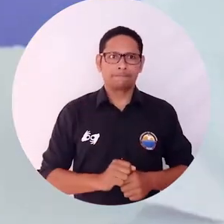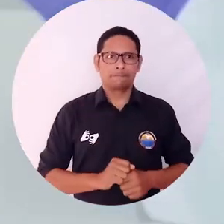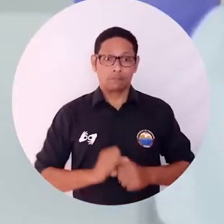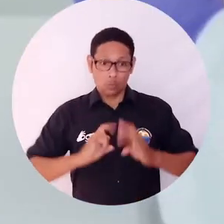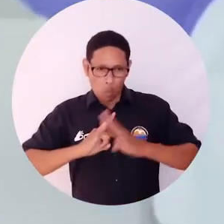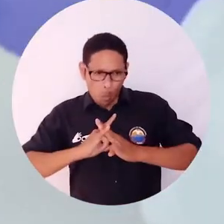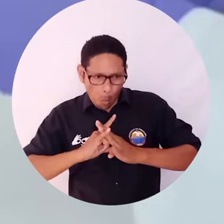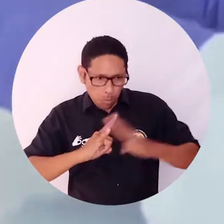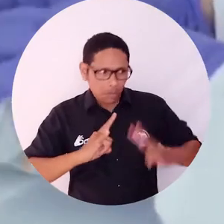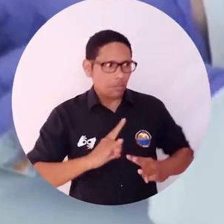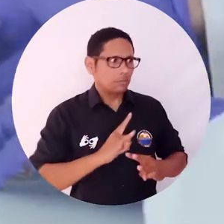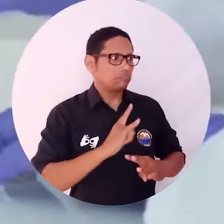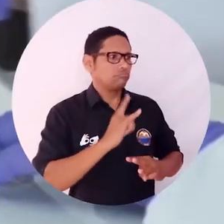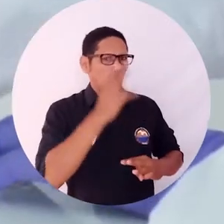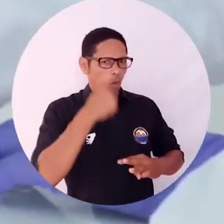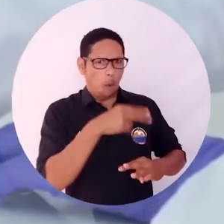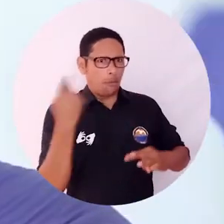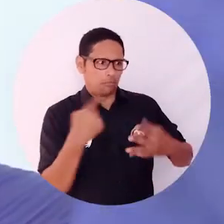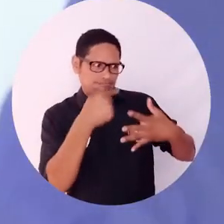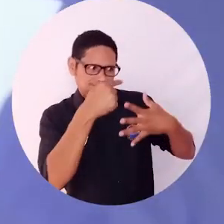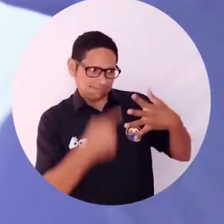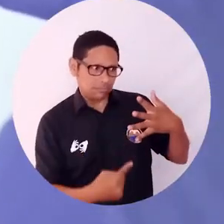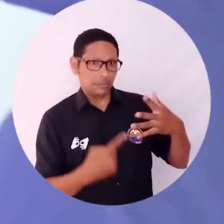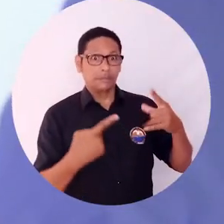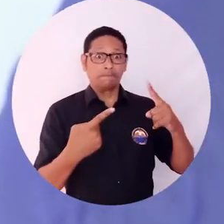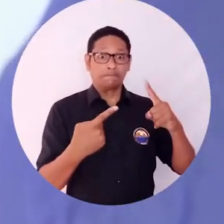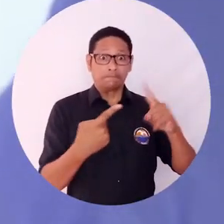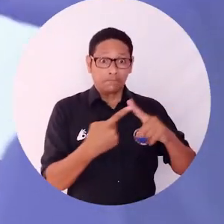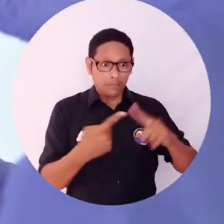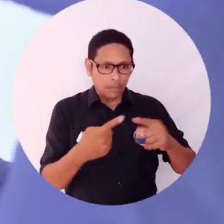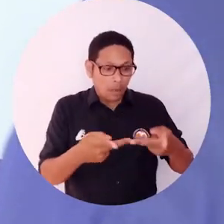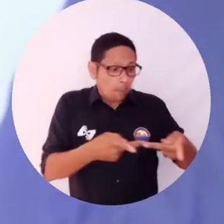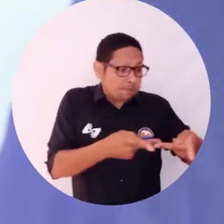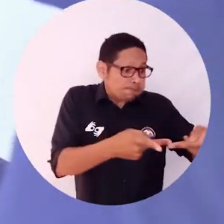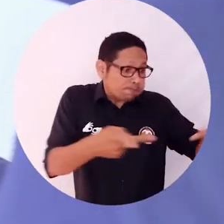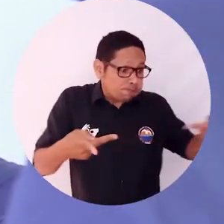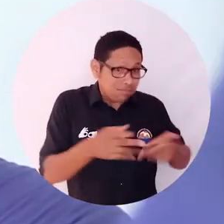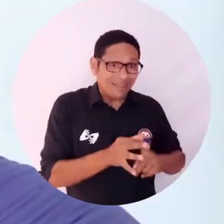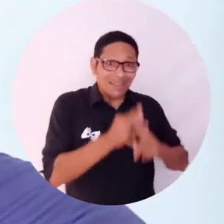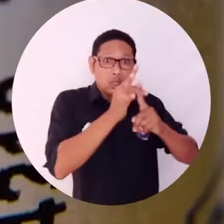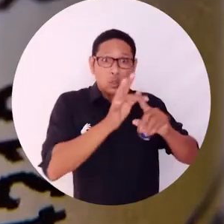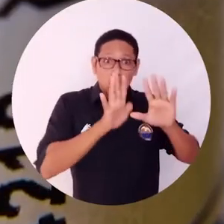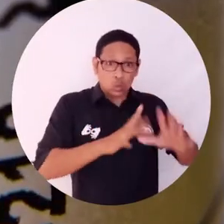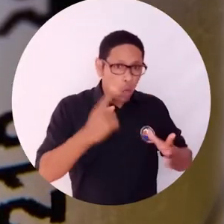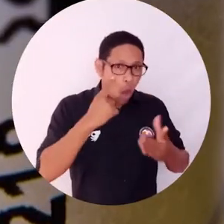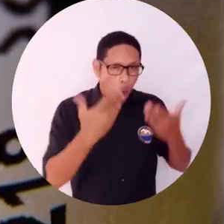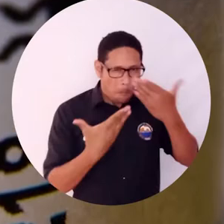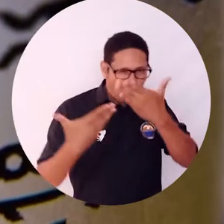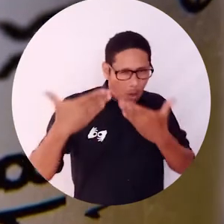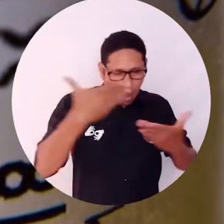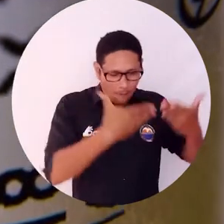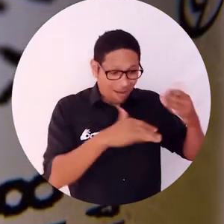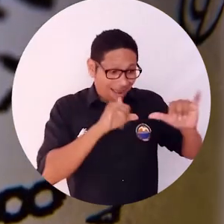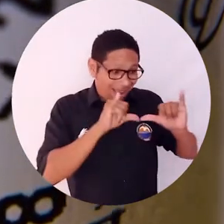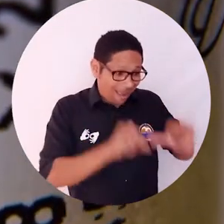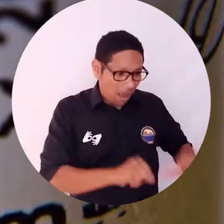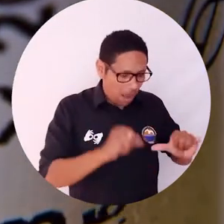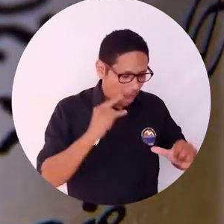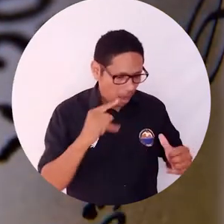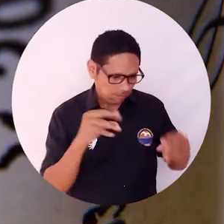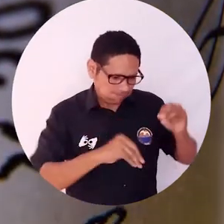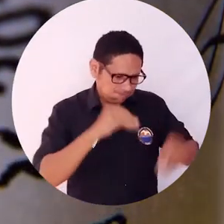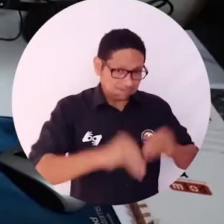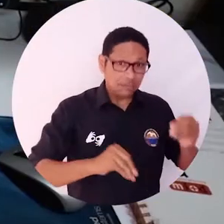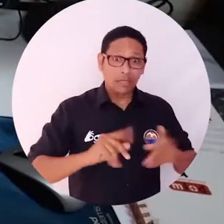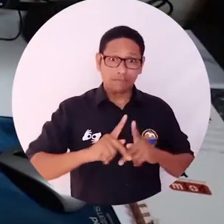varios compromisos, entre ellos contar con un área adecuada para la realización de los experimentos e instalación de equipos de secuenciación, con personal